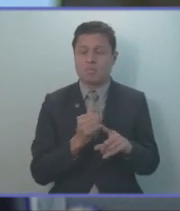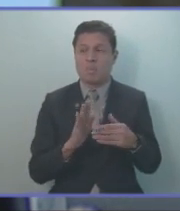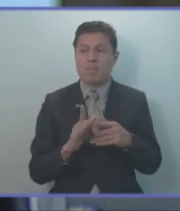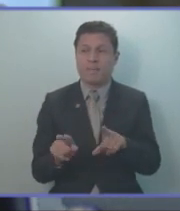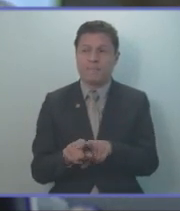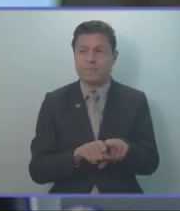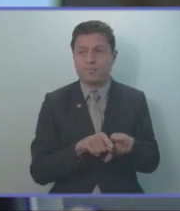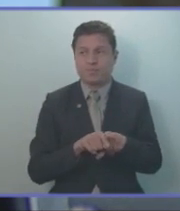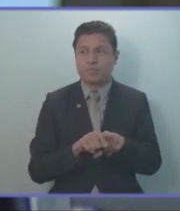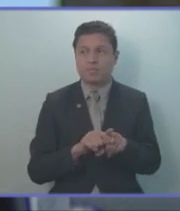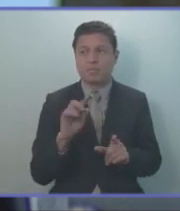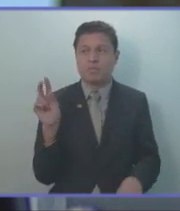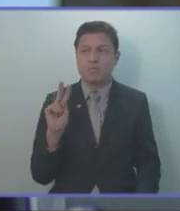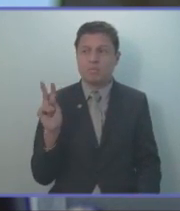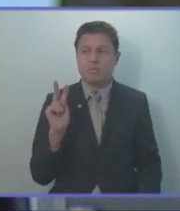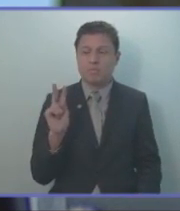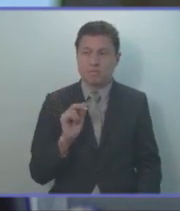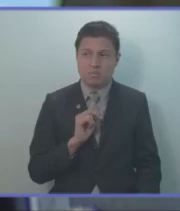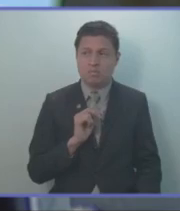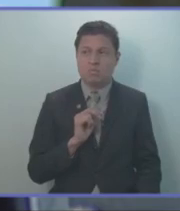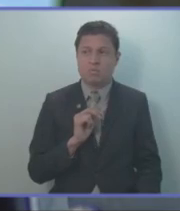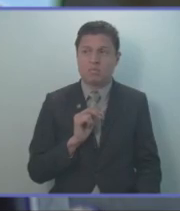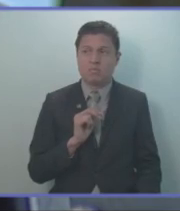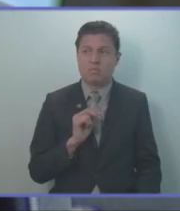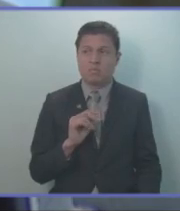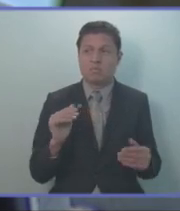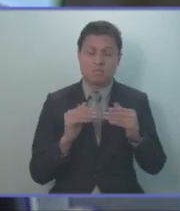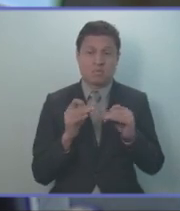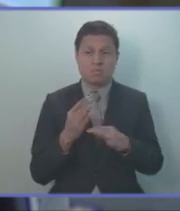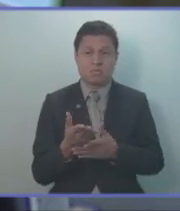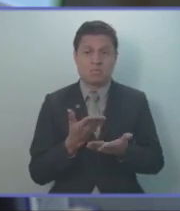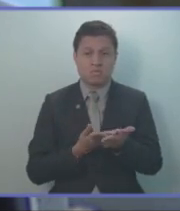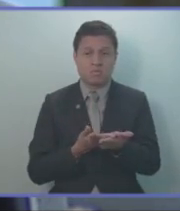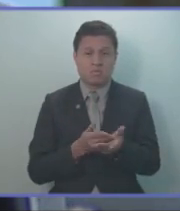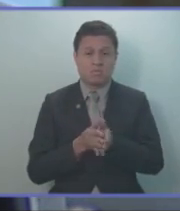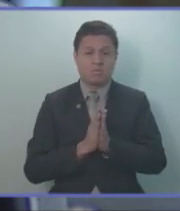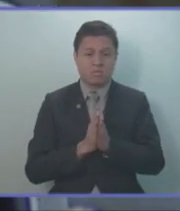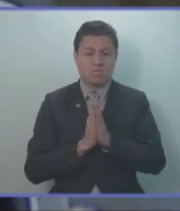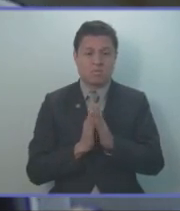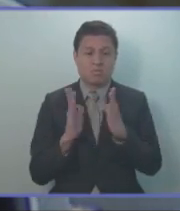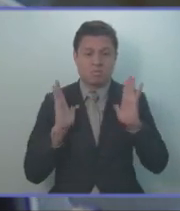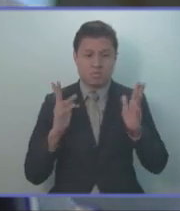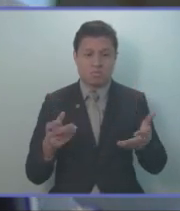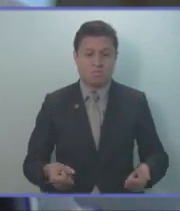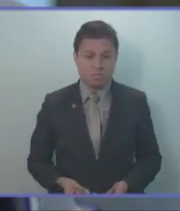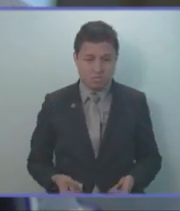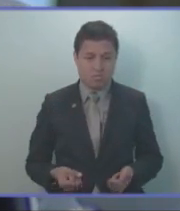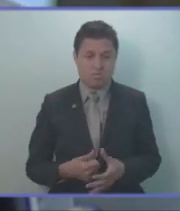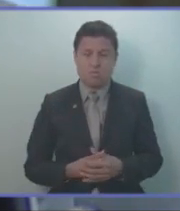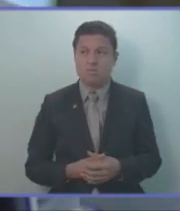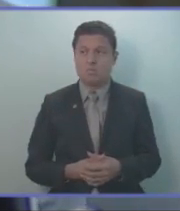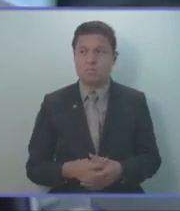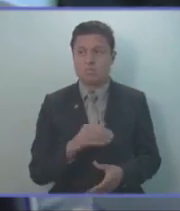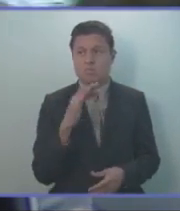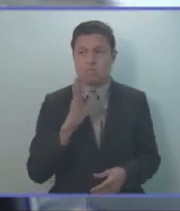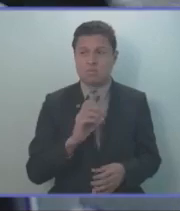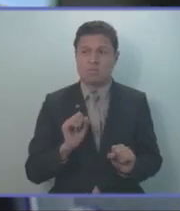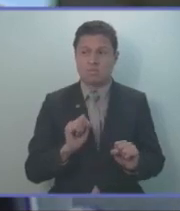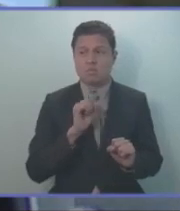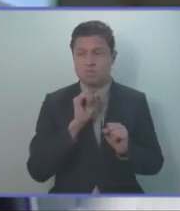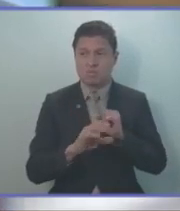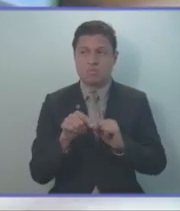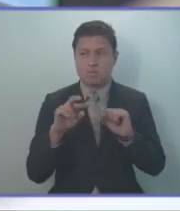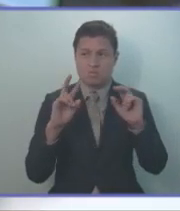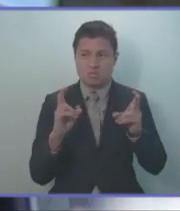hermana República Bolivariana de Venezuela, además solicitando al gobierno de la República de El Salvador se pronuncie